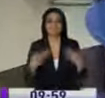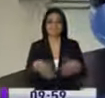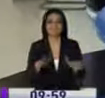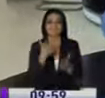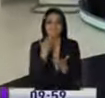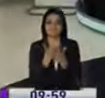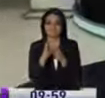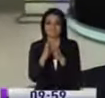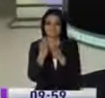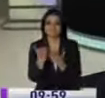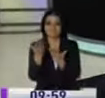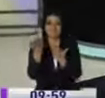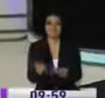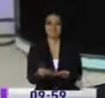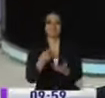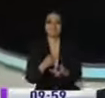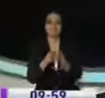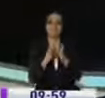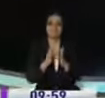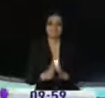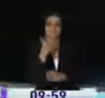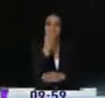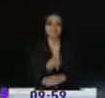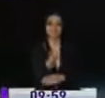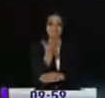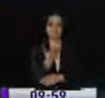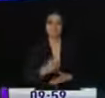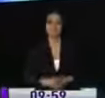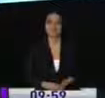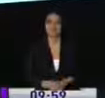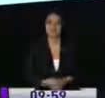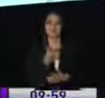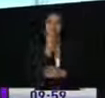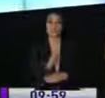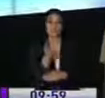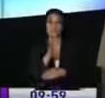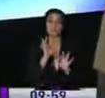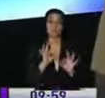Gracias, mi querido Panchana. Benito, un buen día, ¿no? Excelente día para todos. A